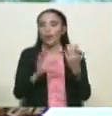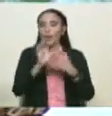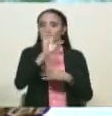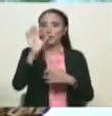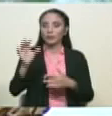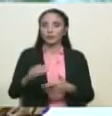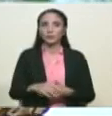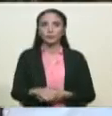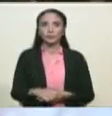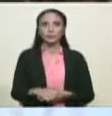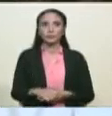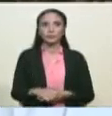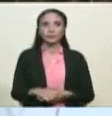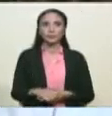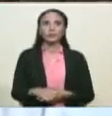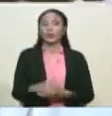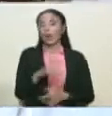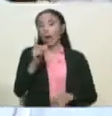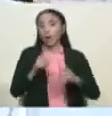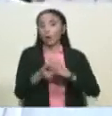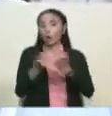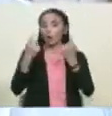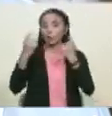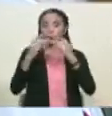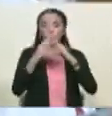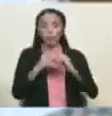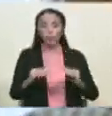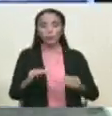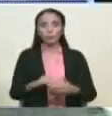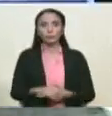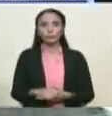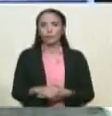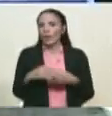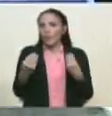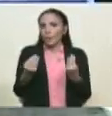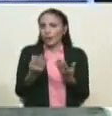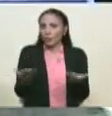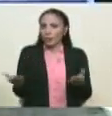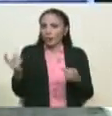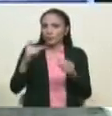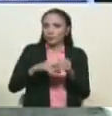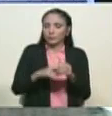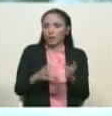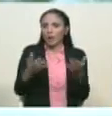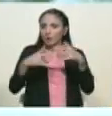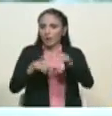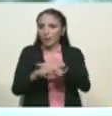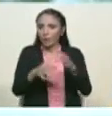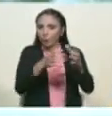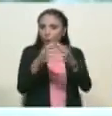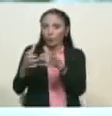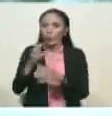mejores cuadros que ya se hayan formado. ¿Para qué? Para integrar equipos especiales.